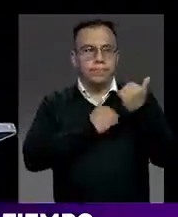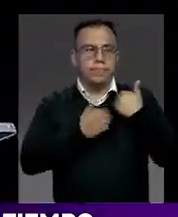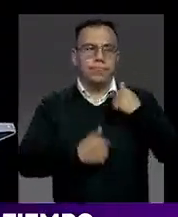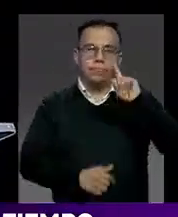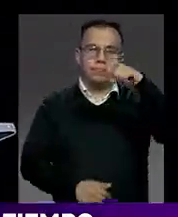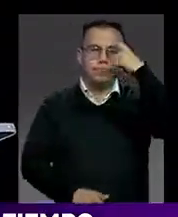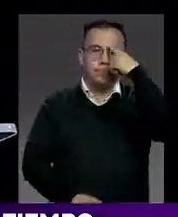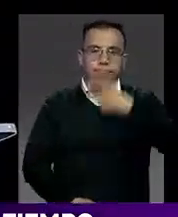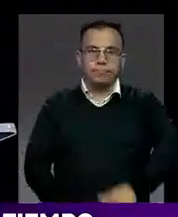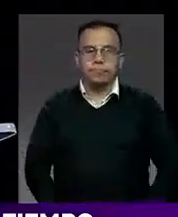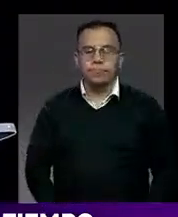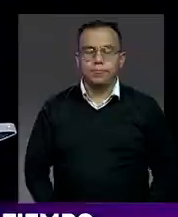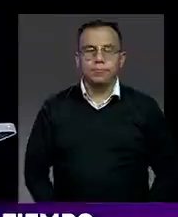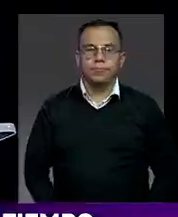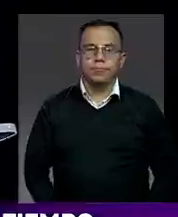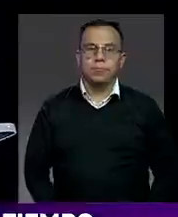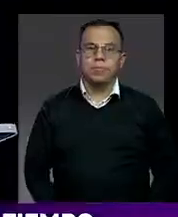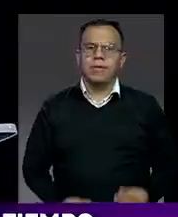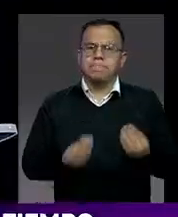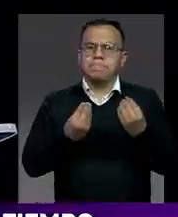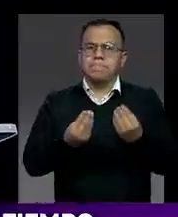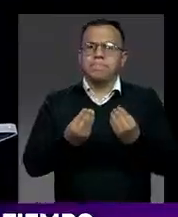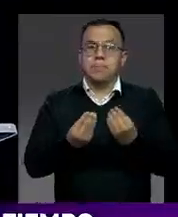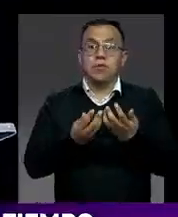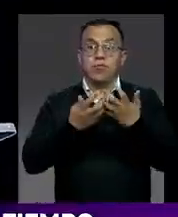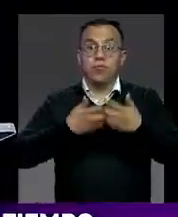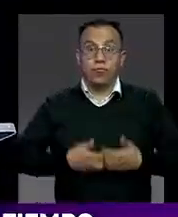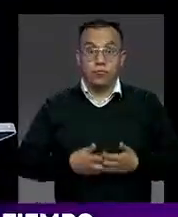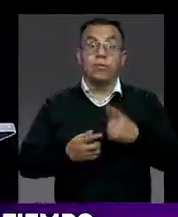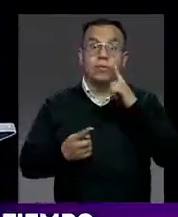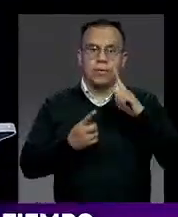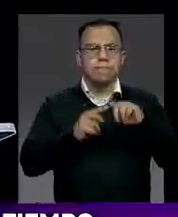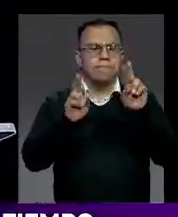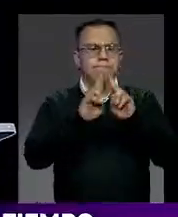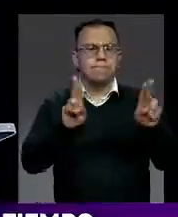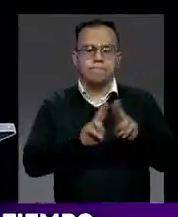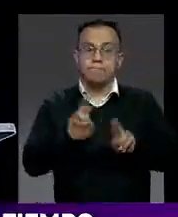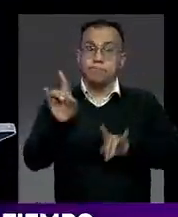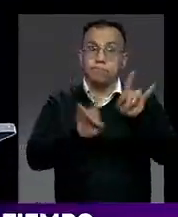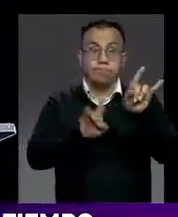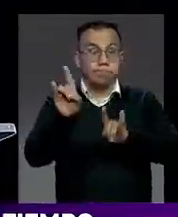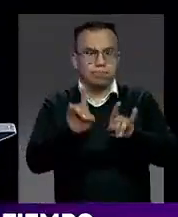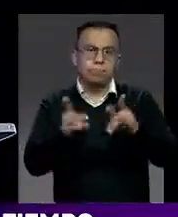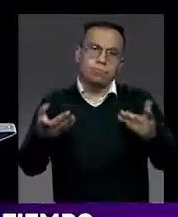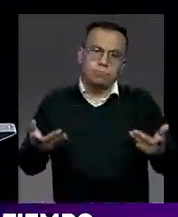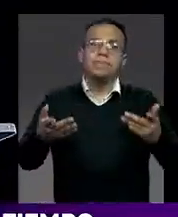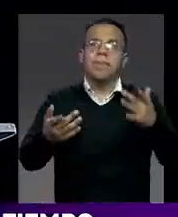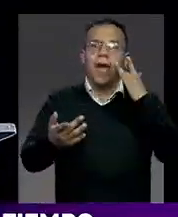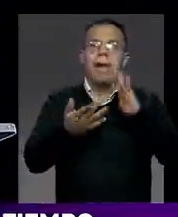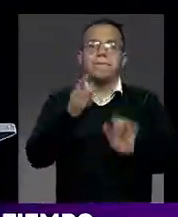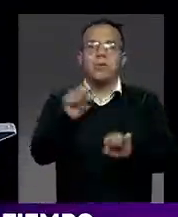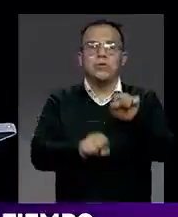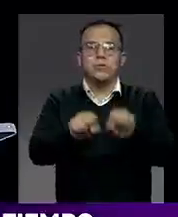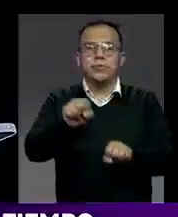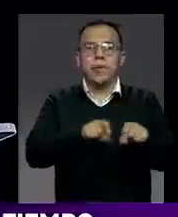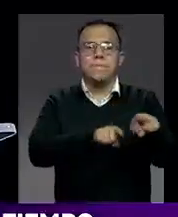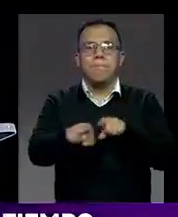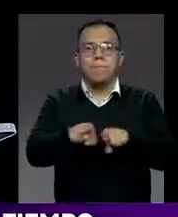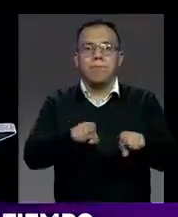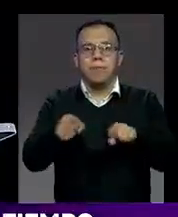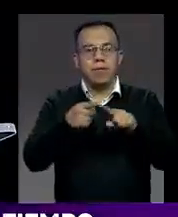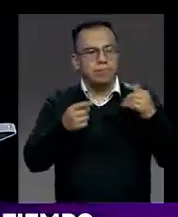gobierno para que esto funcione también necesitamos conectividad porque porque necesitamos que haya la posibilidad de